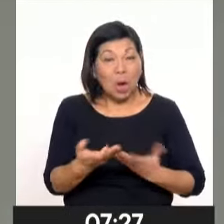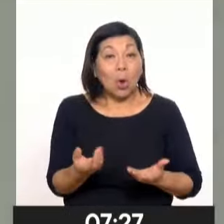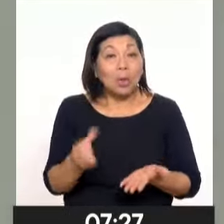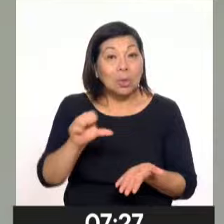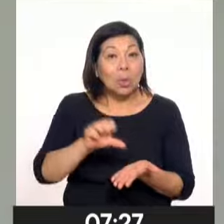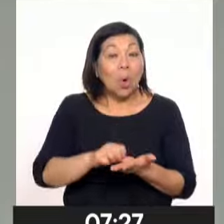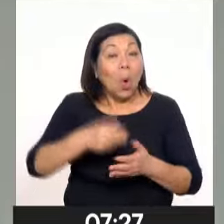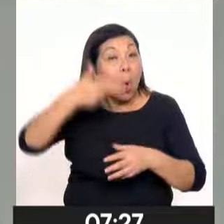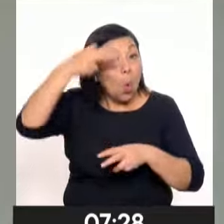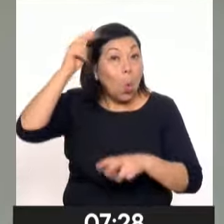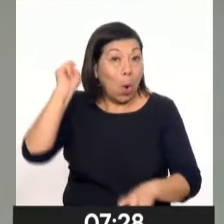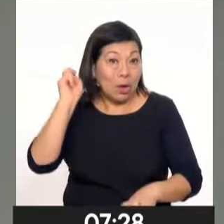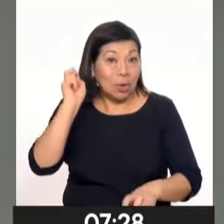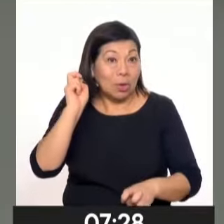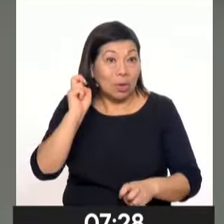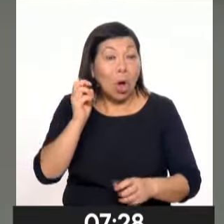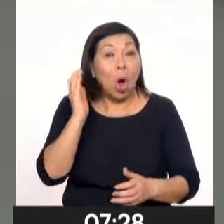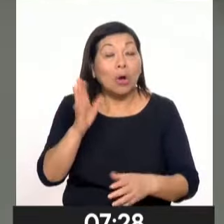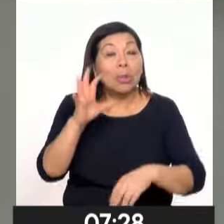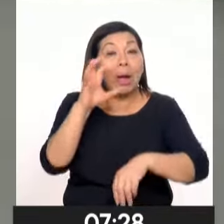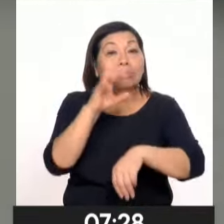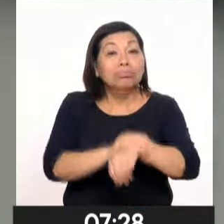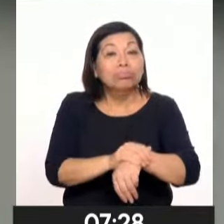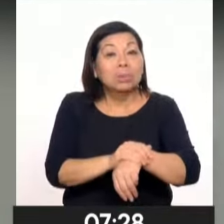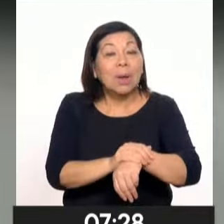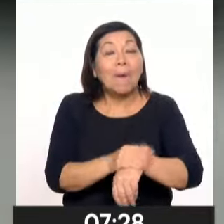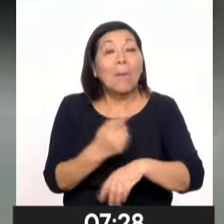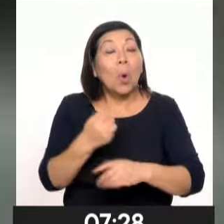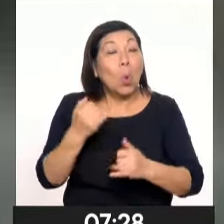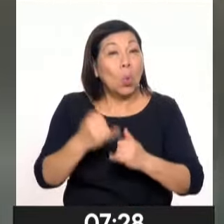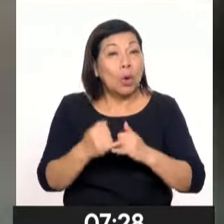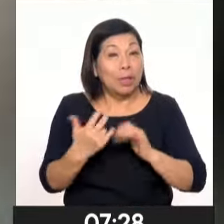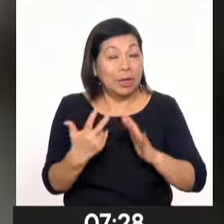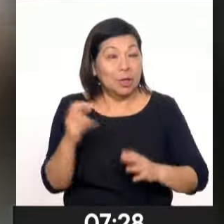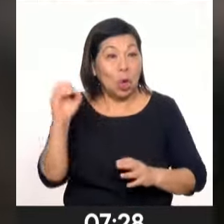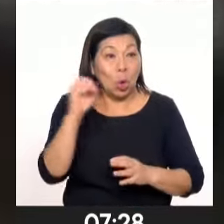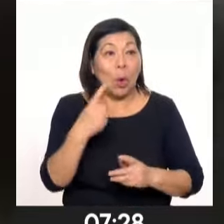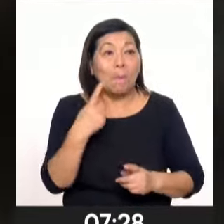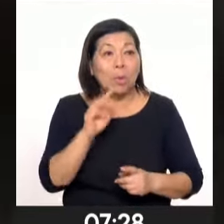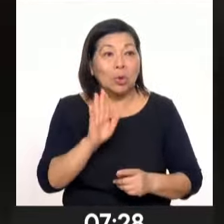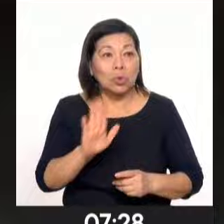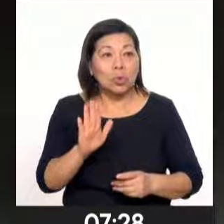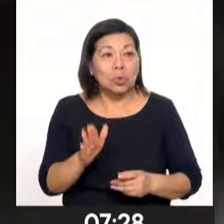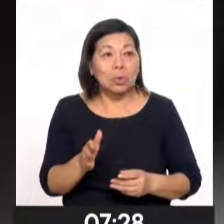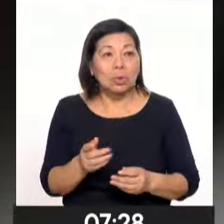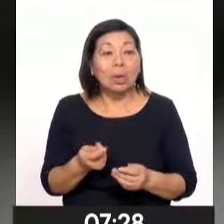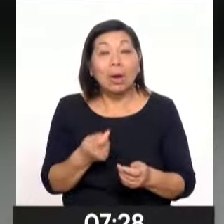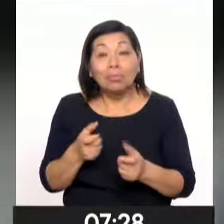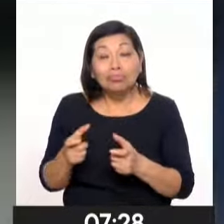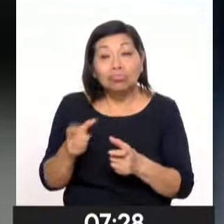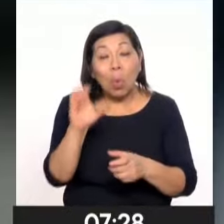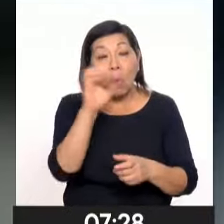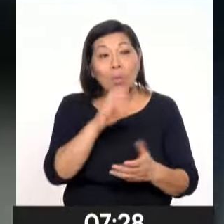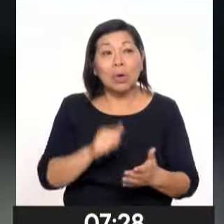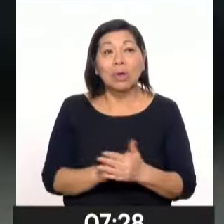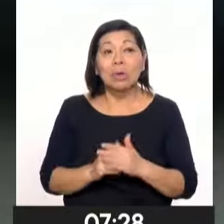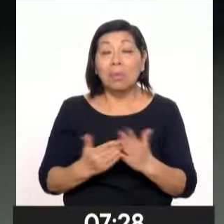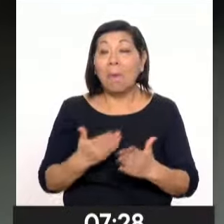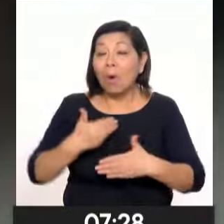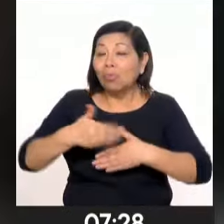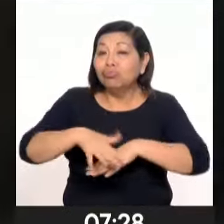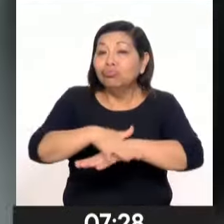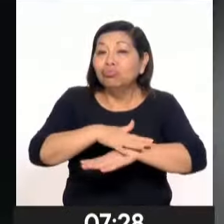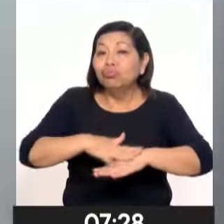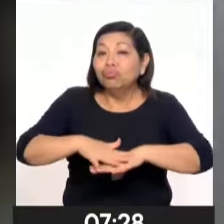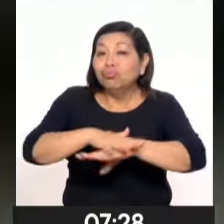sede en Huánuco y al amparo de una orden de captura dictada el último 13 de octubre por su condición de reo contumaz en el marco de un